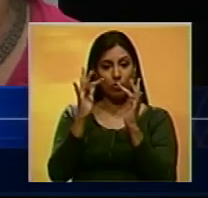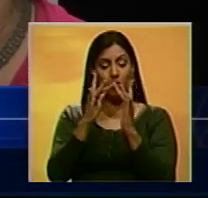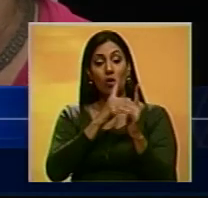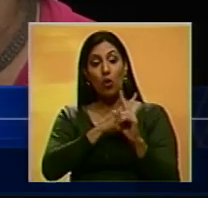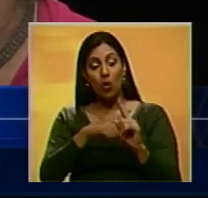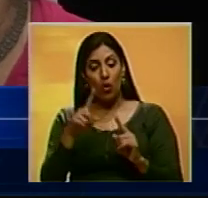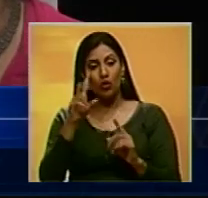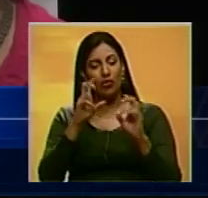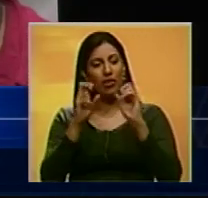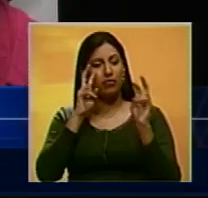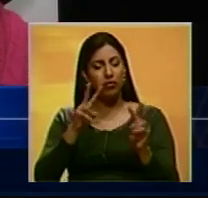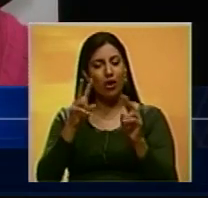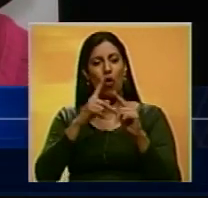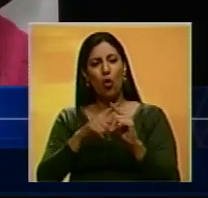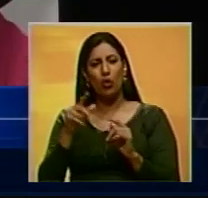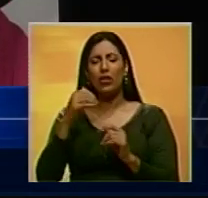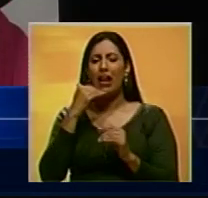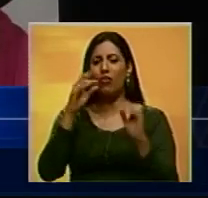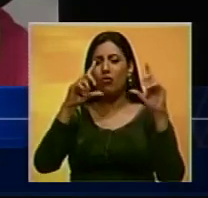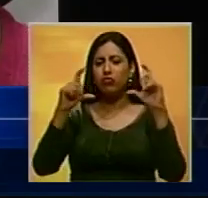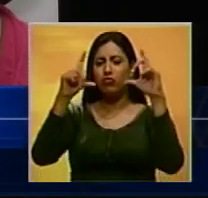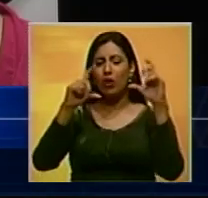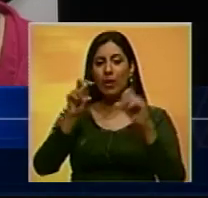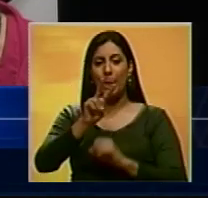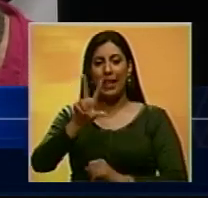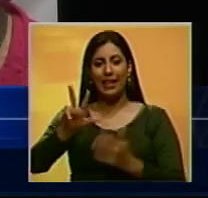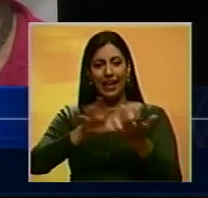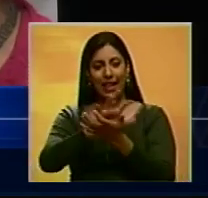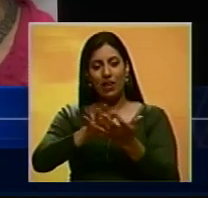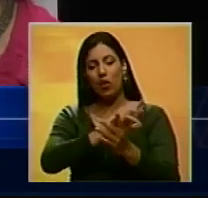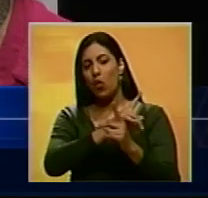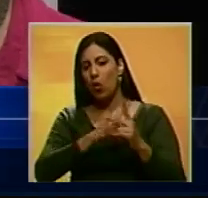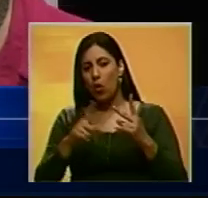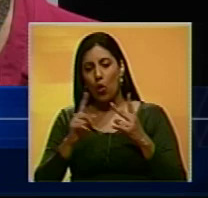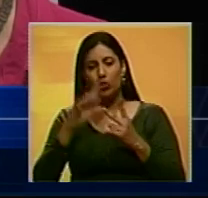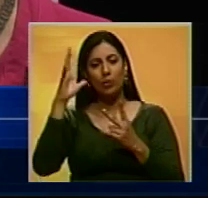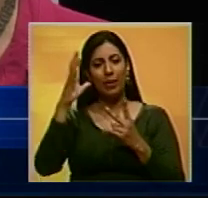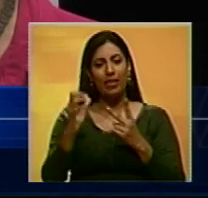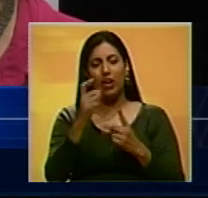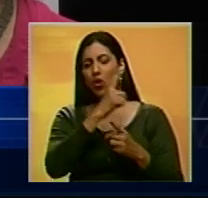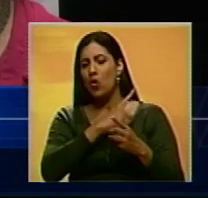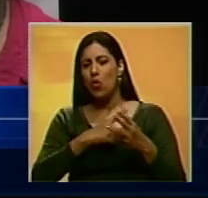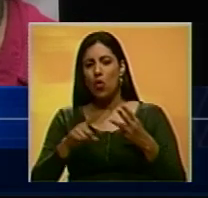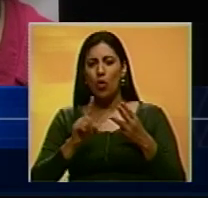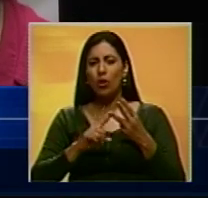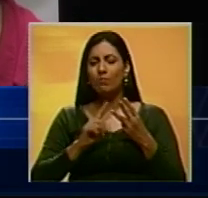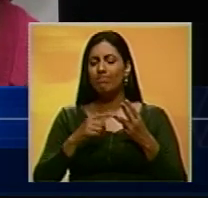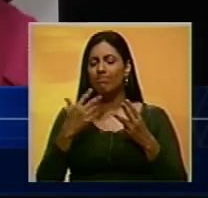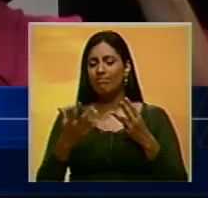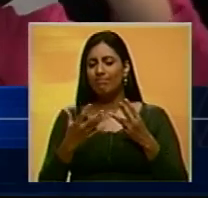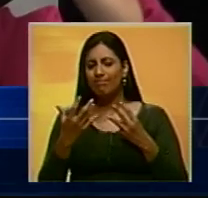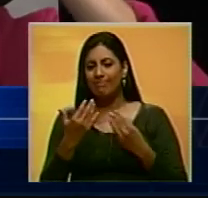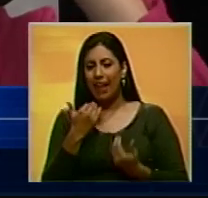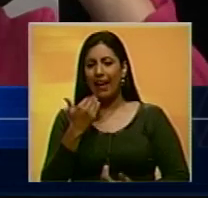visitur fotográfico, vamos a tener un recorrido fotográfico por el 23 de enero, uno por Petare, vamos a tener